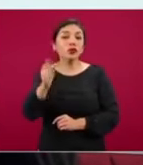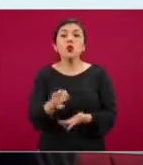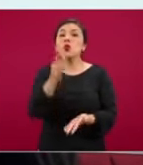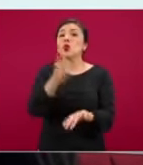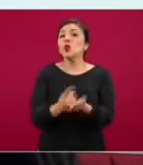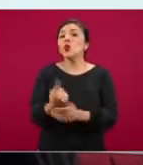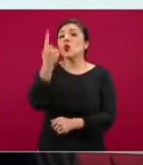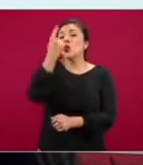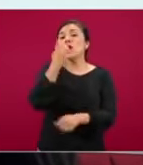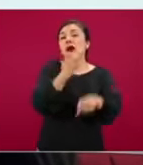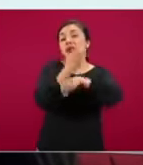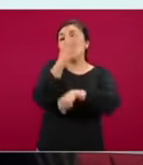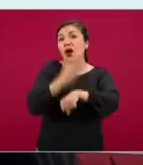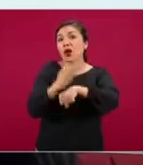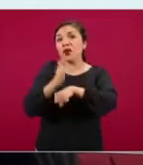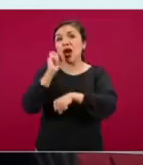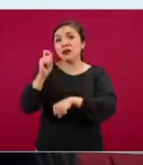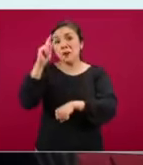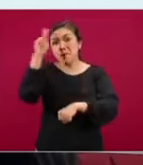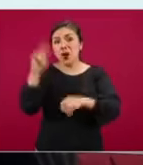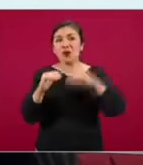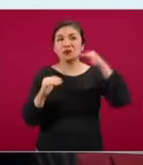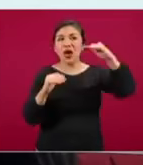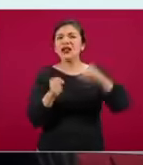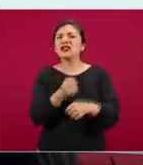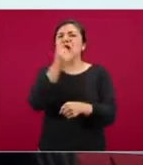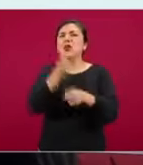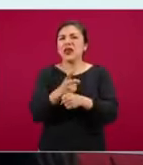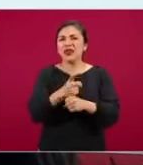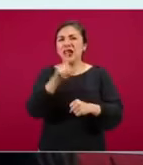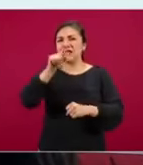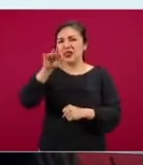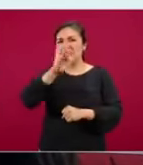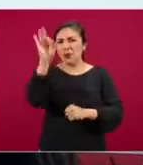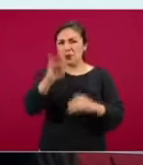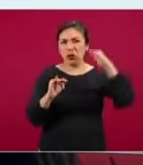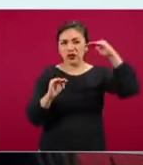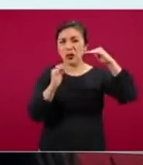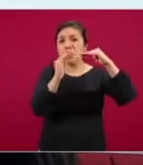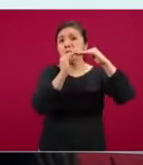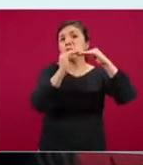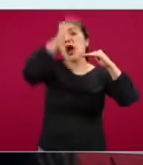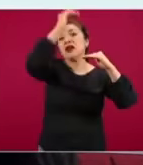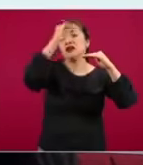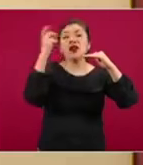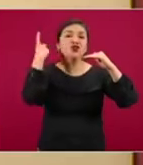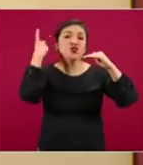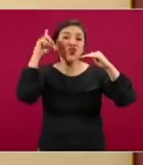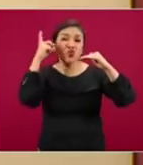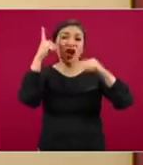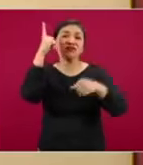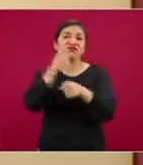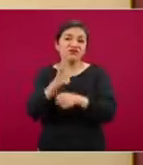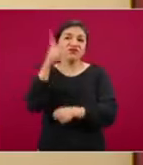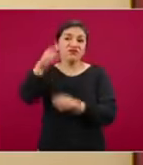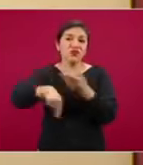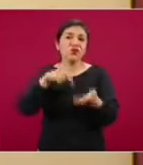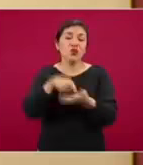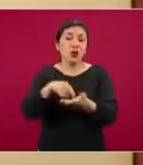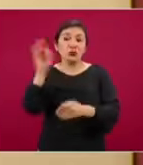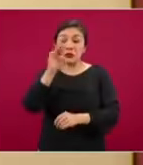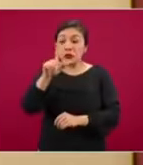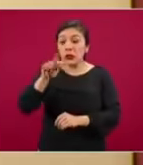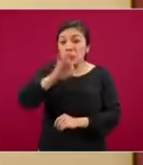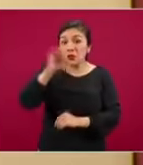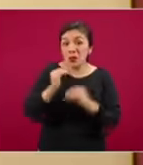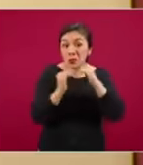estado que estaría en este momento rebasando ese nivel de seguridad que hemos hablado, que es del 70%. Cuando pasamos el